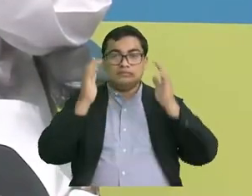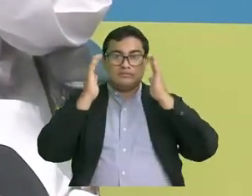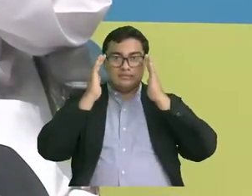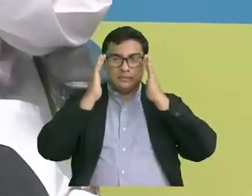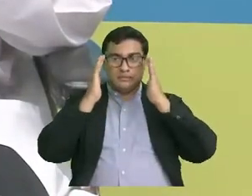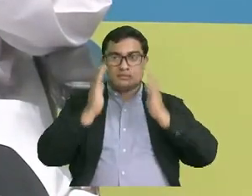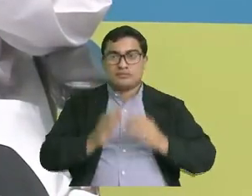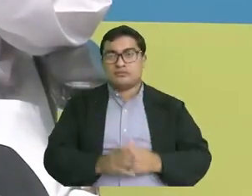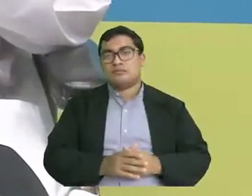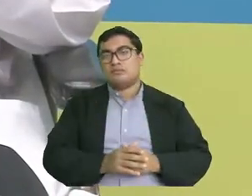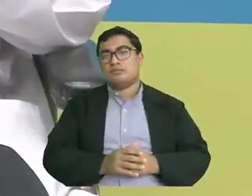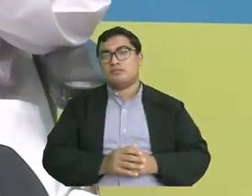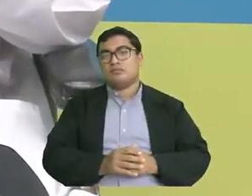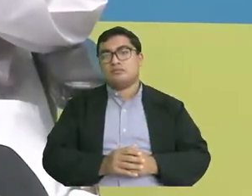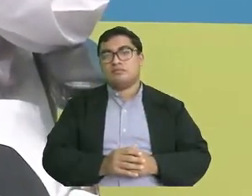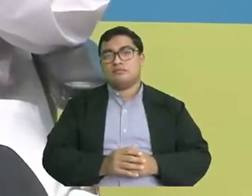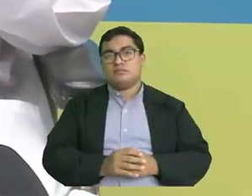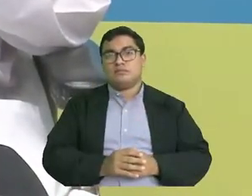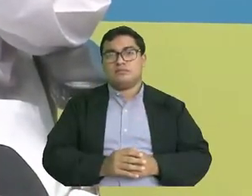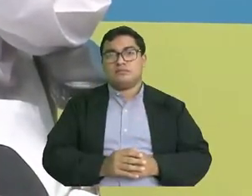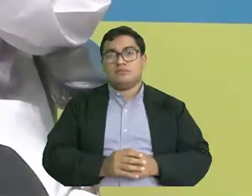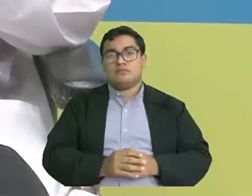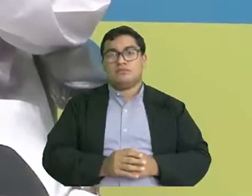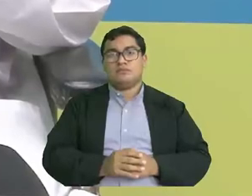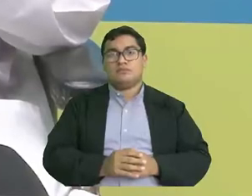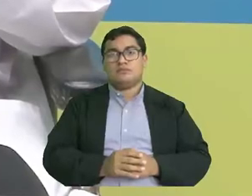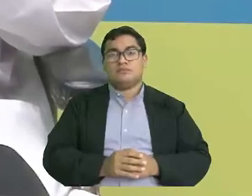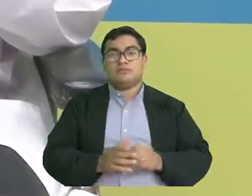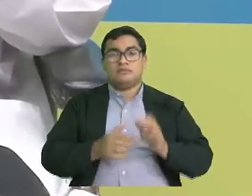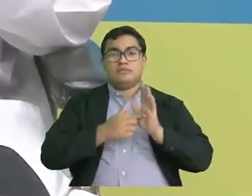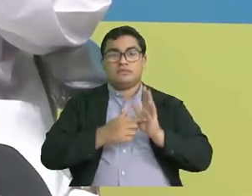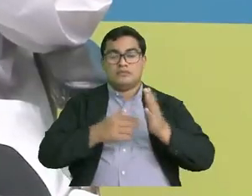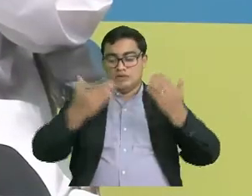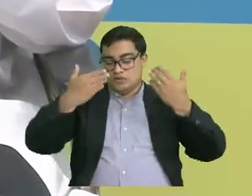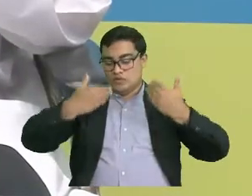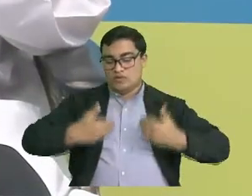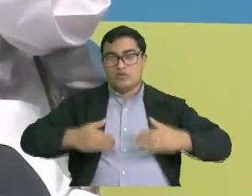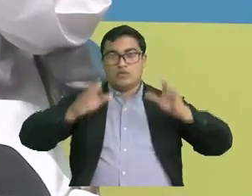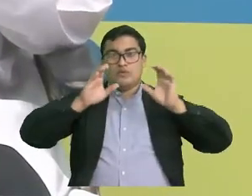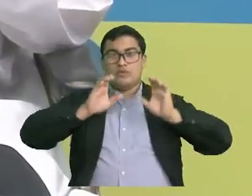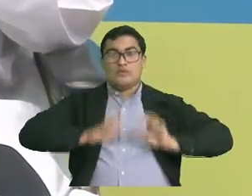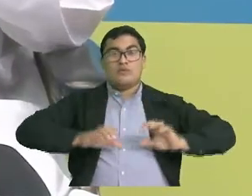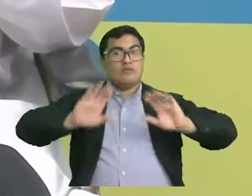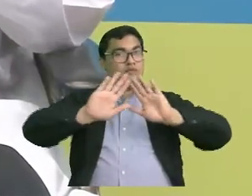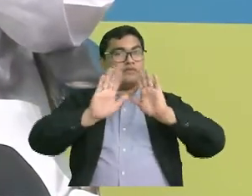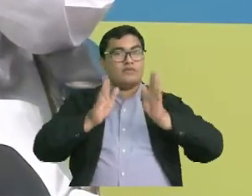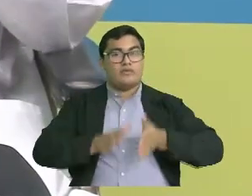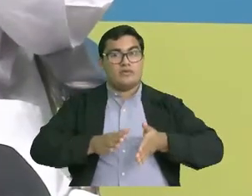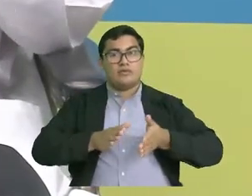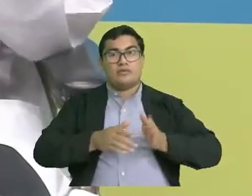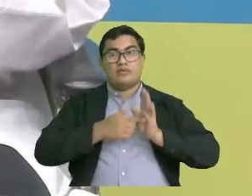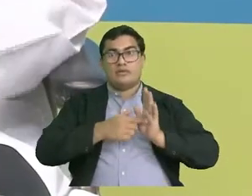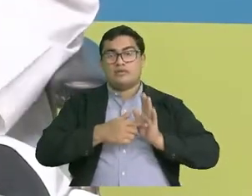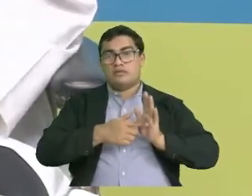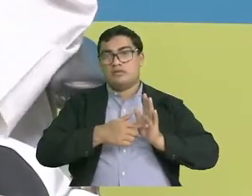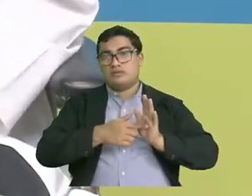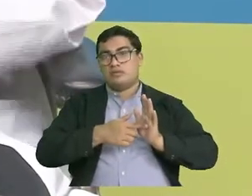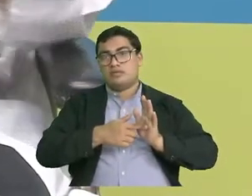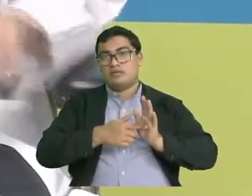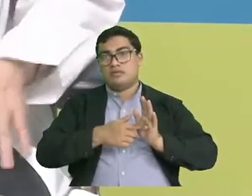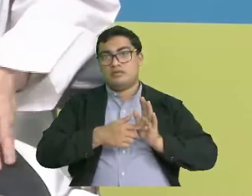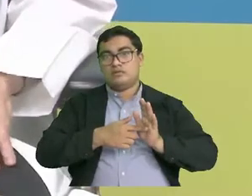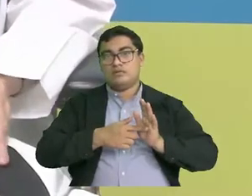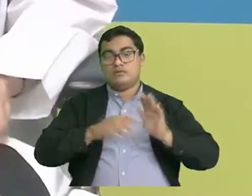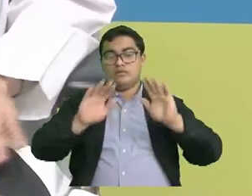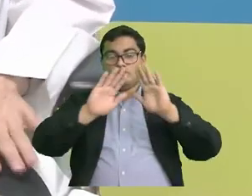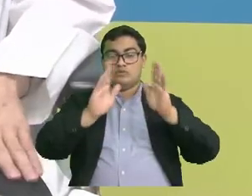no están totalmente feminizadas. Por ejemplo, son talla baja, se quedan